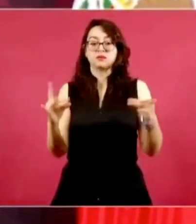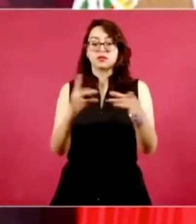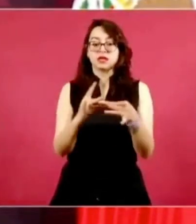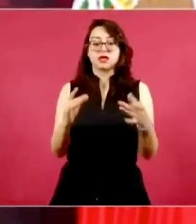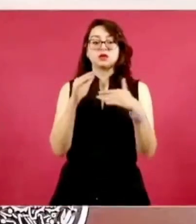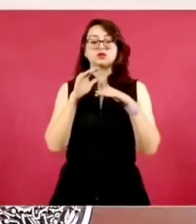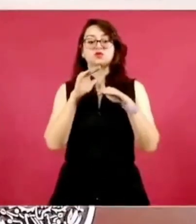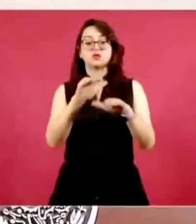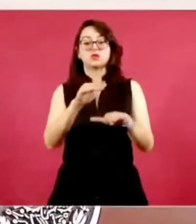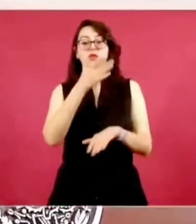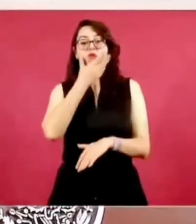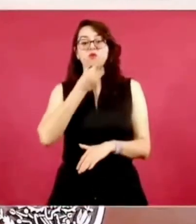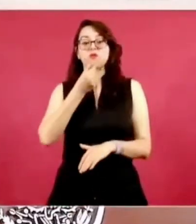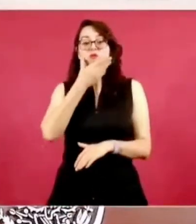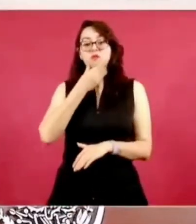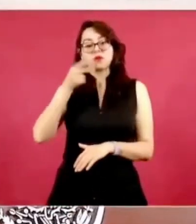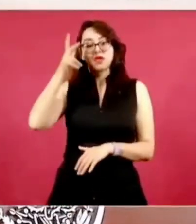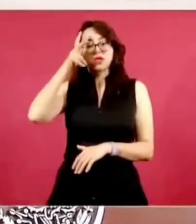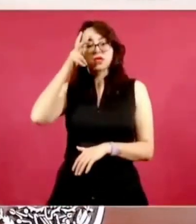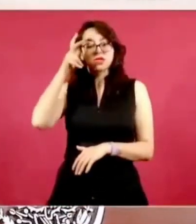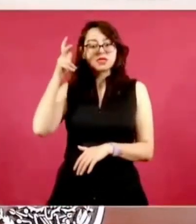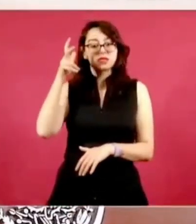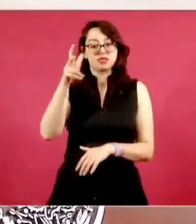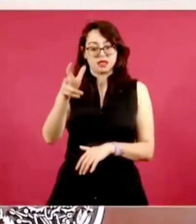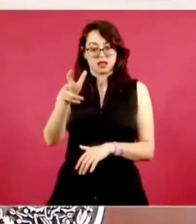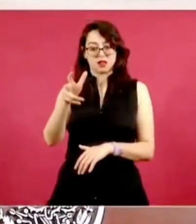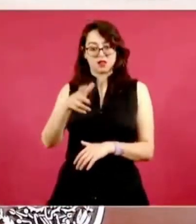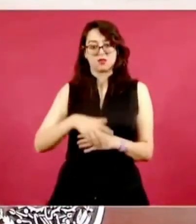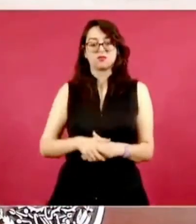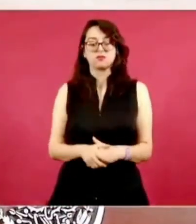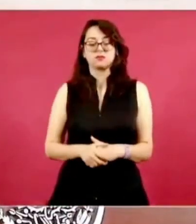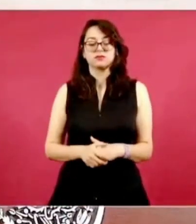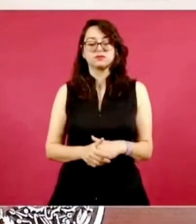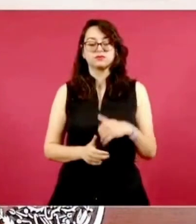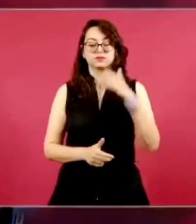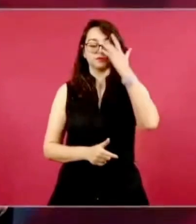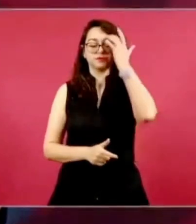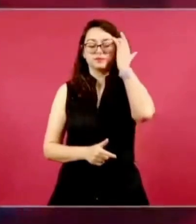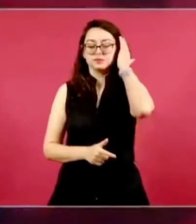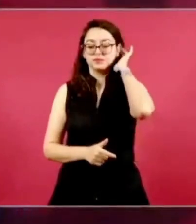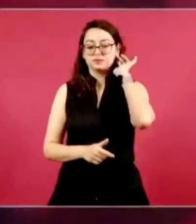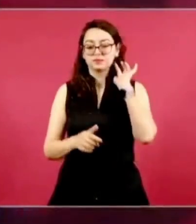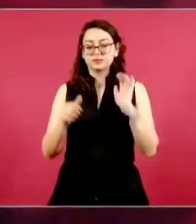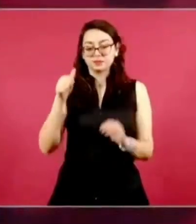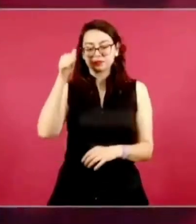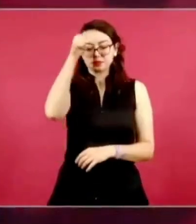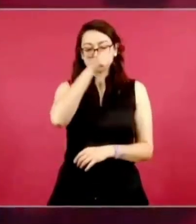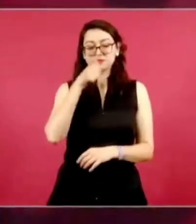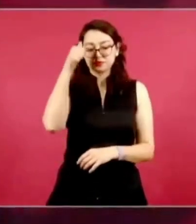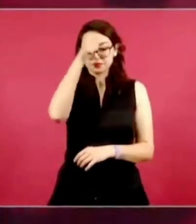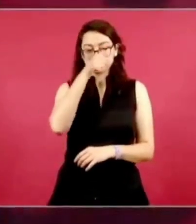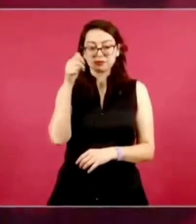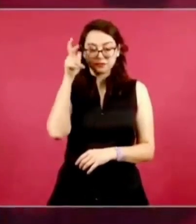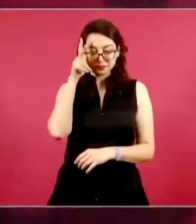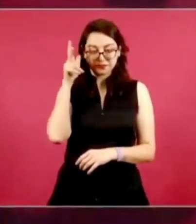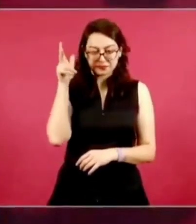Quiero que se conozca